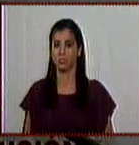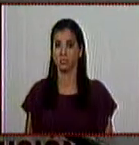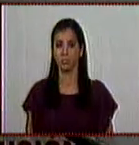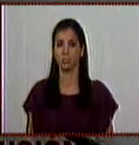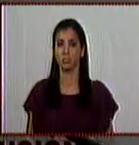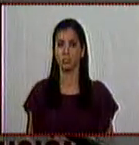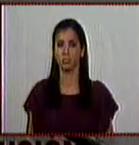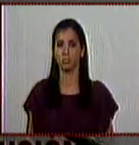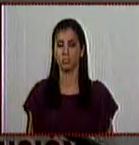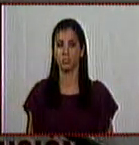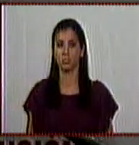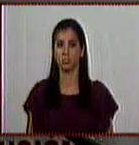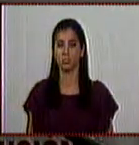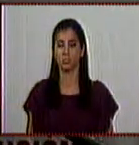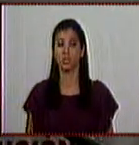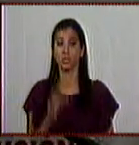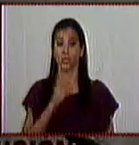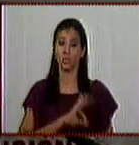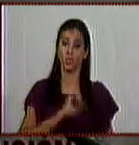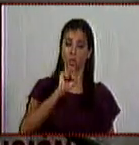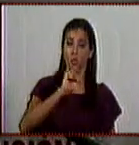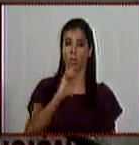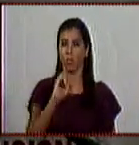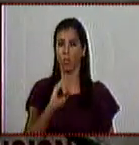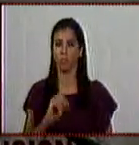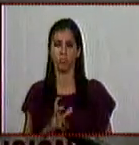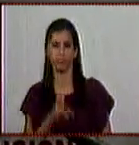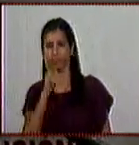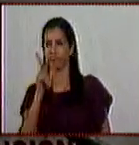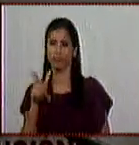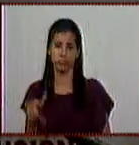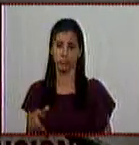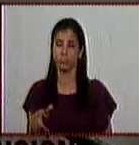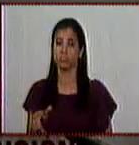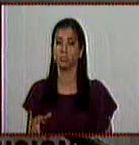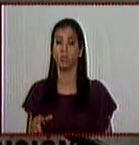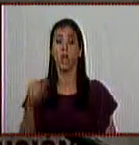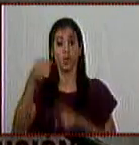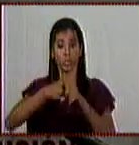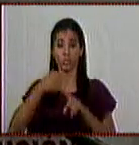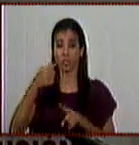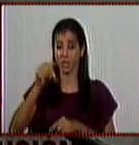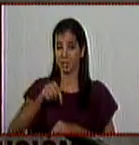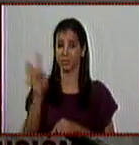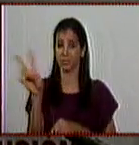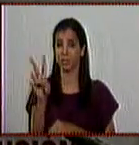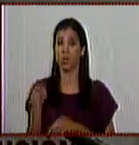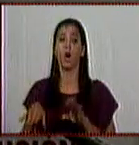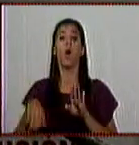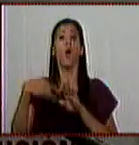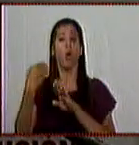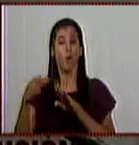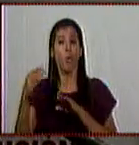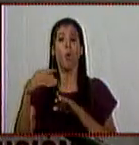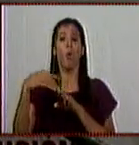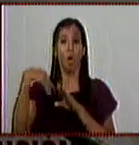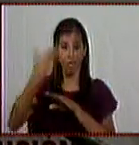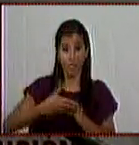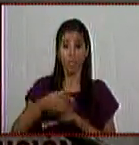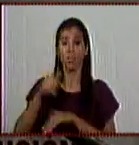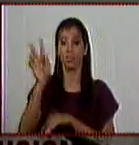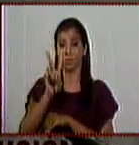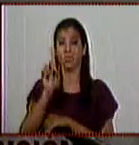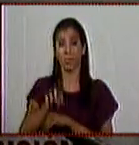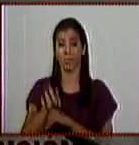socialismo o barbario esa es la lucha que se da en Venezuela y que trasciende a Venezuela que transversaliza hoy